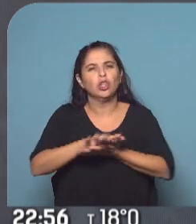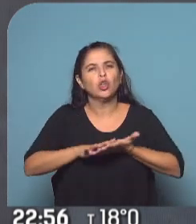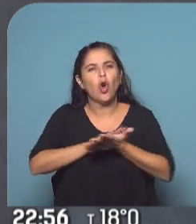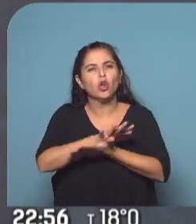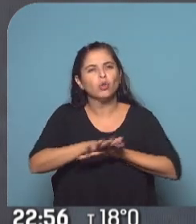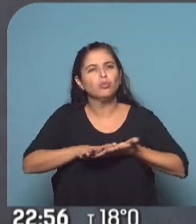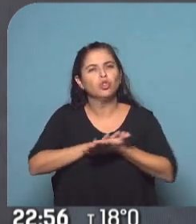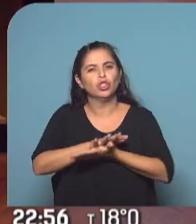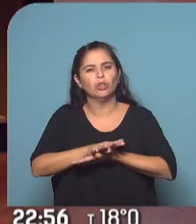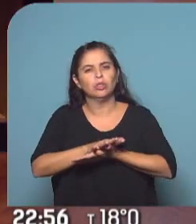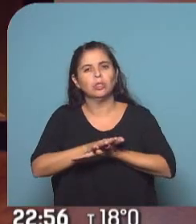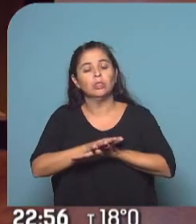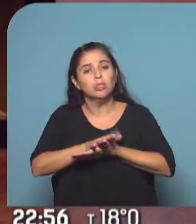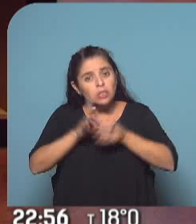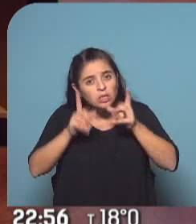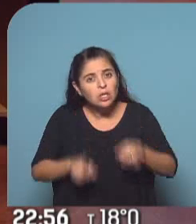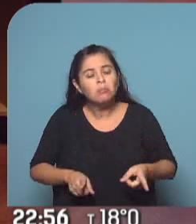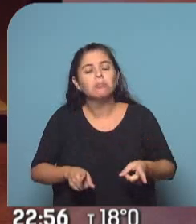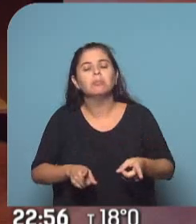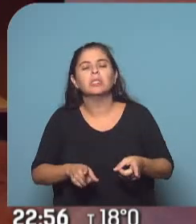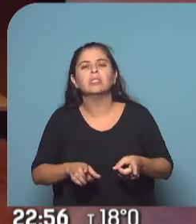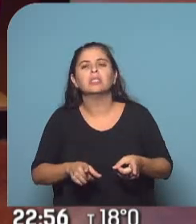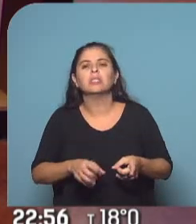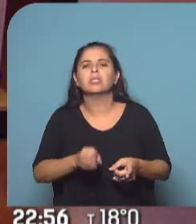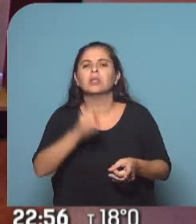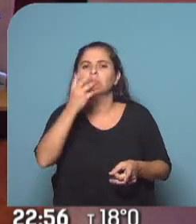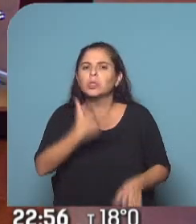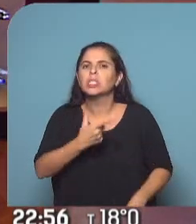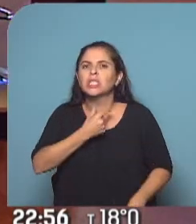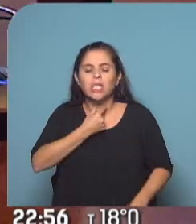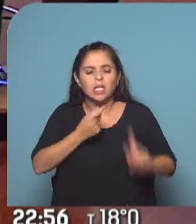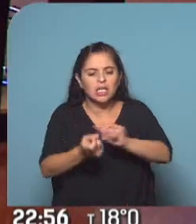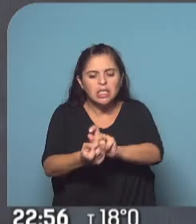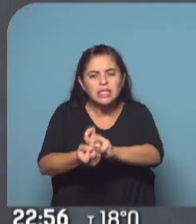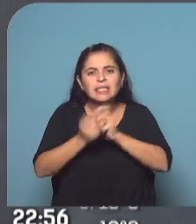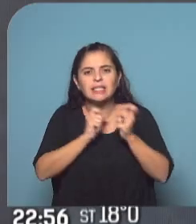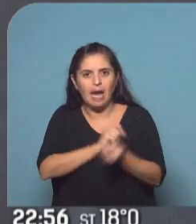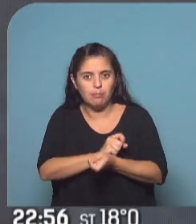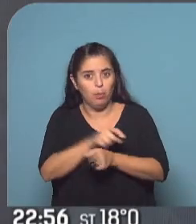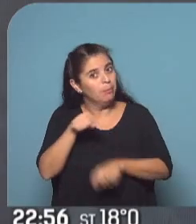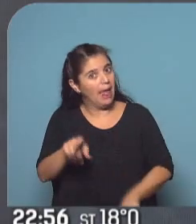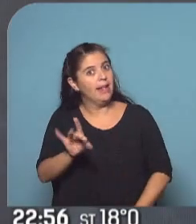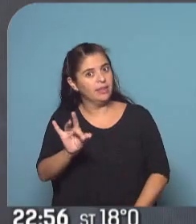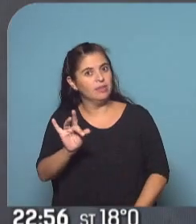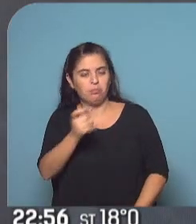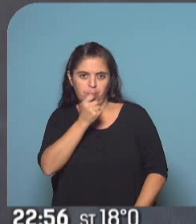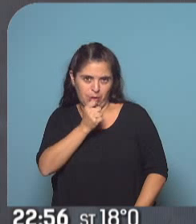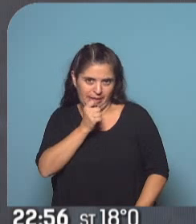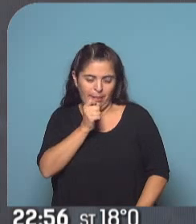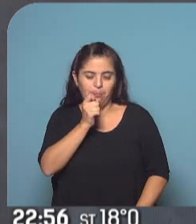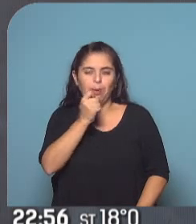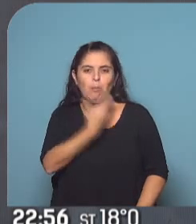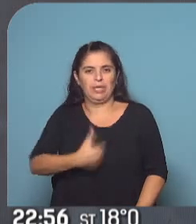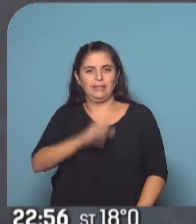cambios y que resuelva una serie de nudos que de algún modo atoran a la realidad ucraniana, que le va a costar. Por ejemplo, ya hay declaraciones de Putin diciendo que va a